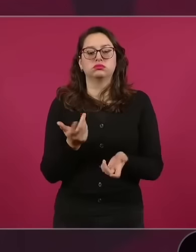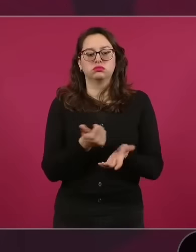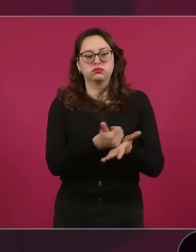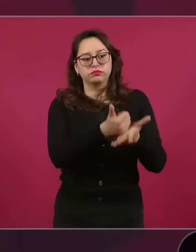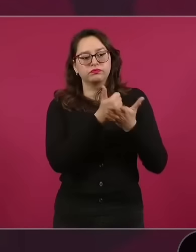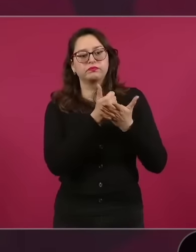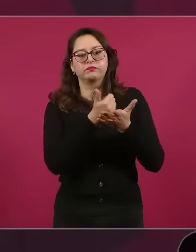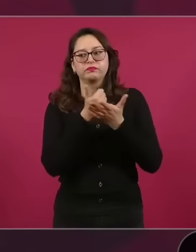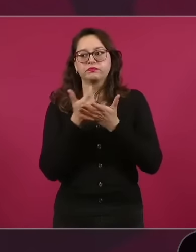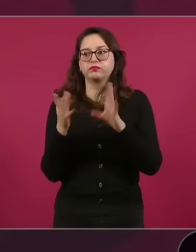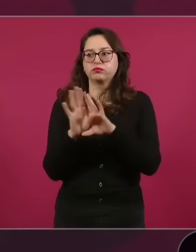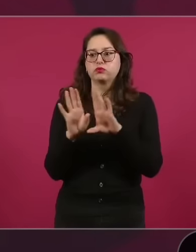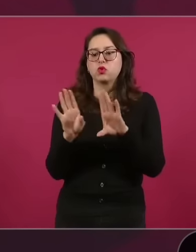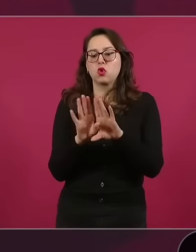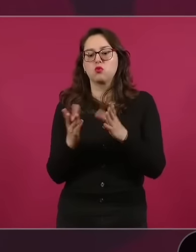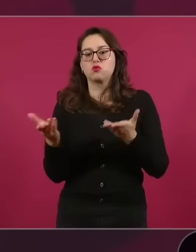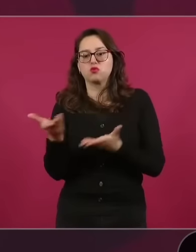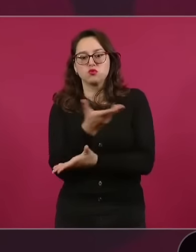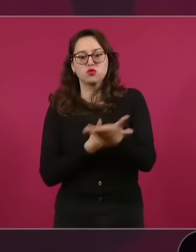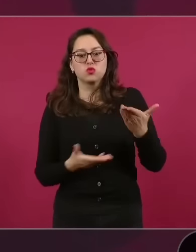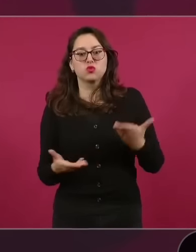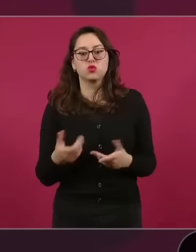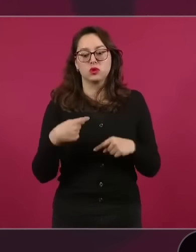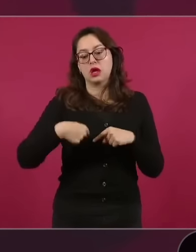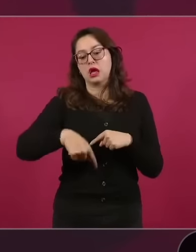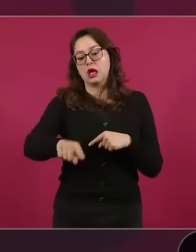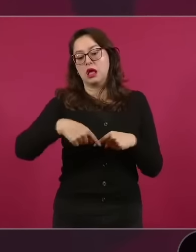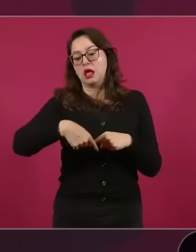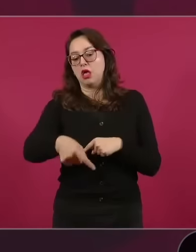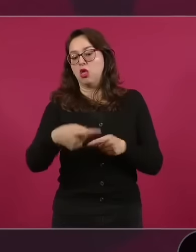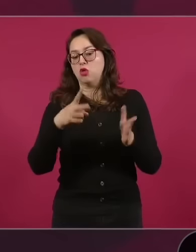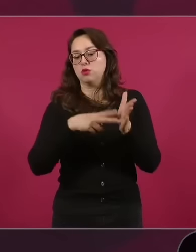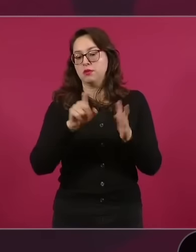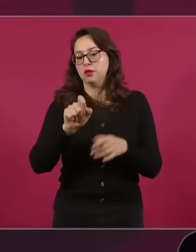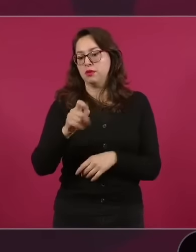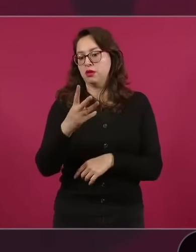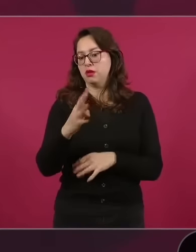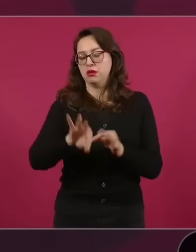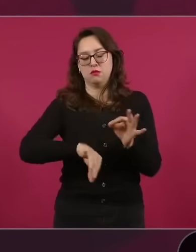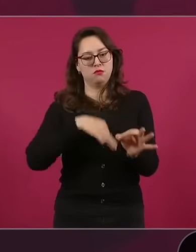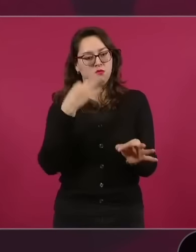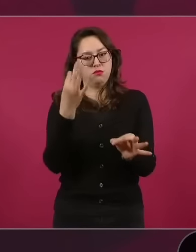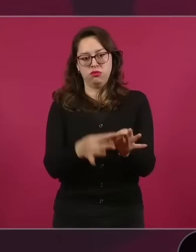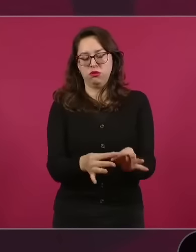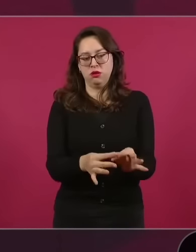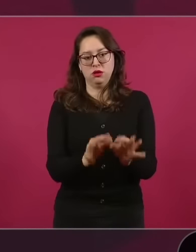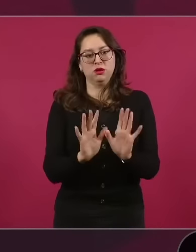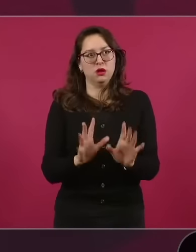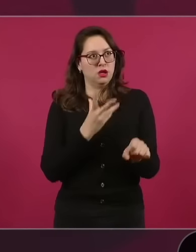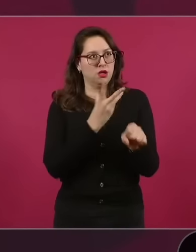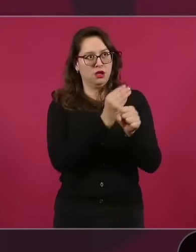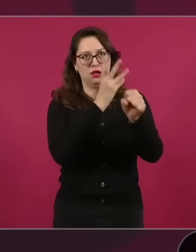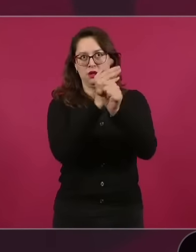para que antes de concluir nuestro gobierno queden reparadas